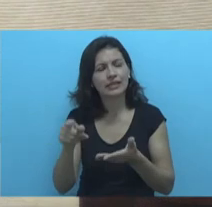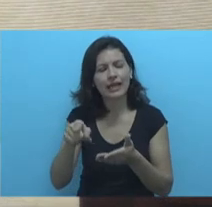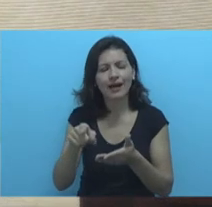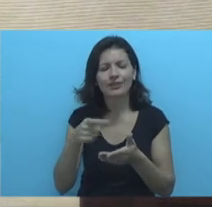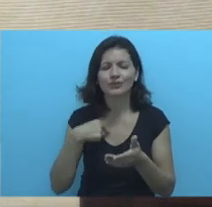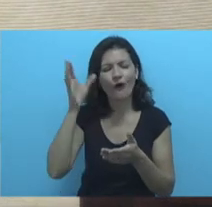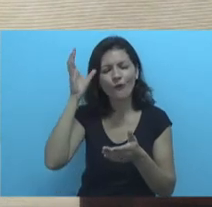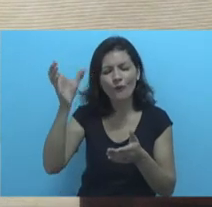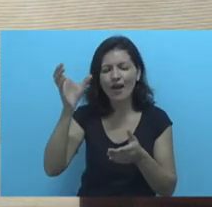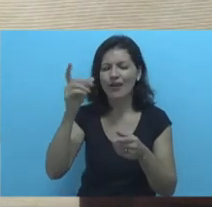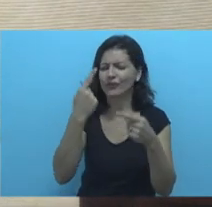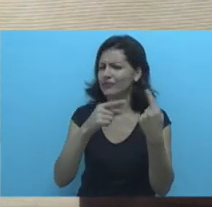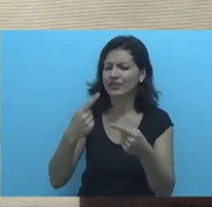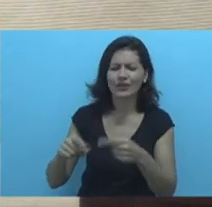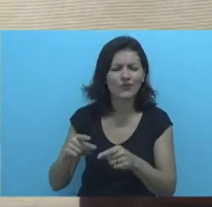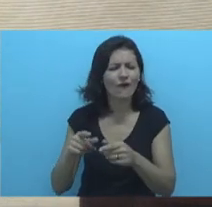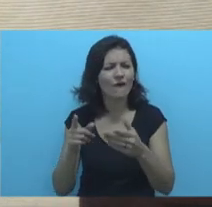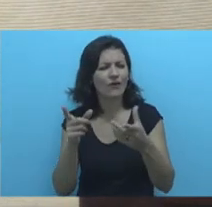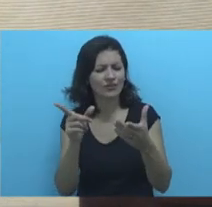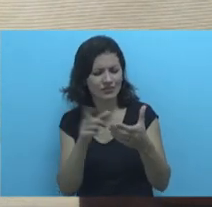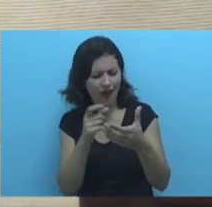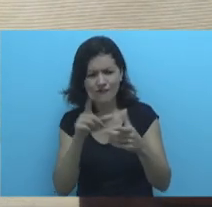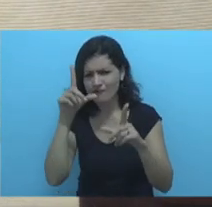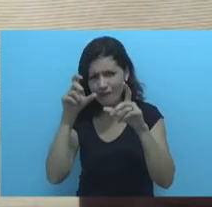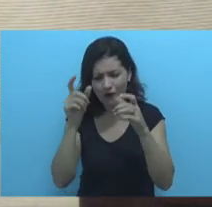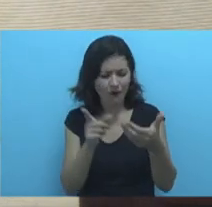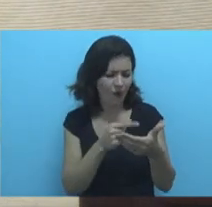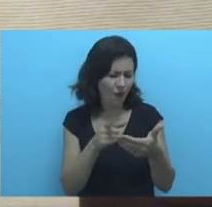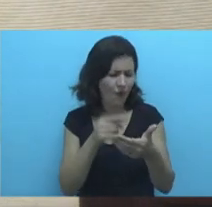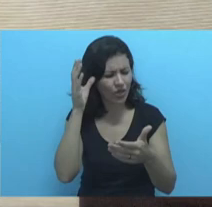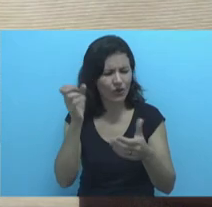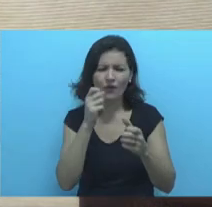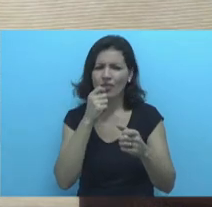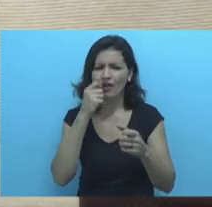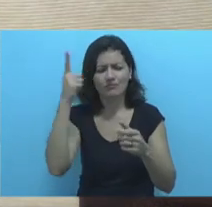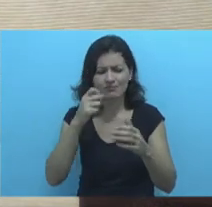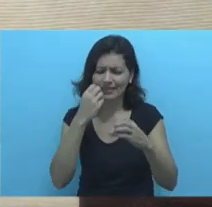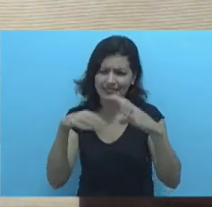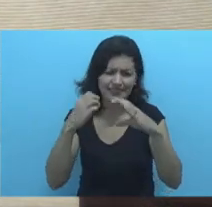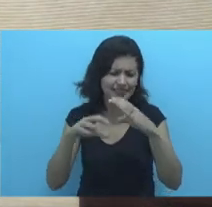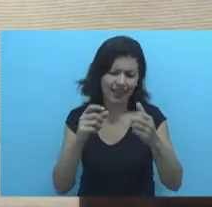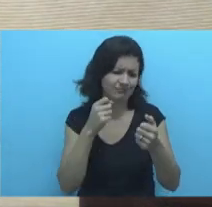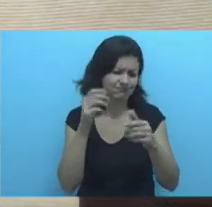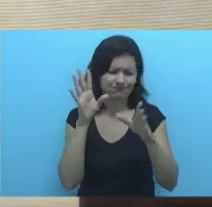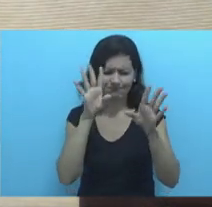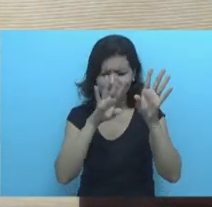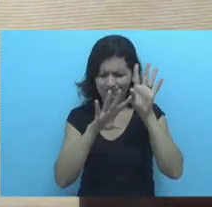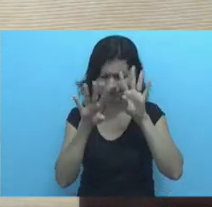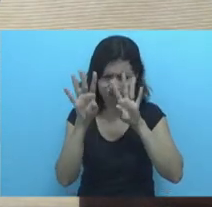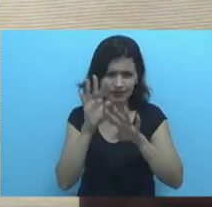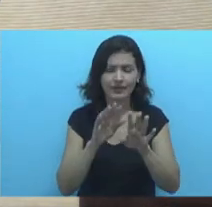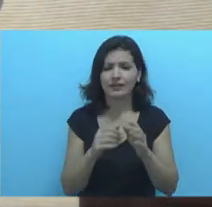anécdotas, recuerdos, vivencias. Empecé a ver fotos, empecé a recordar mensajes. Se me iba nublando y